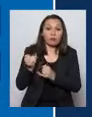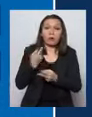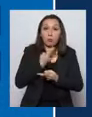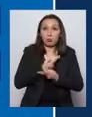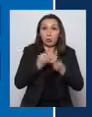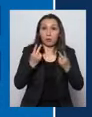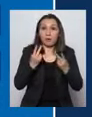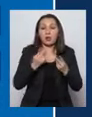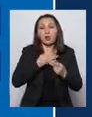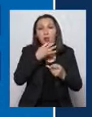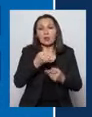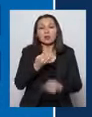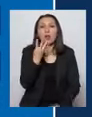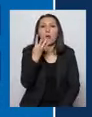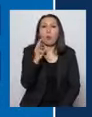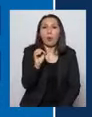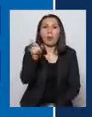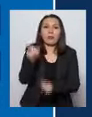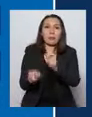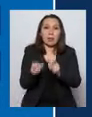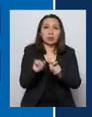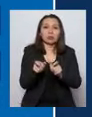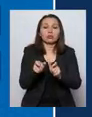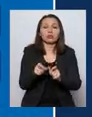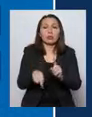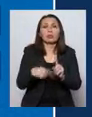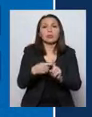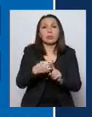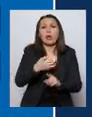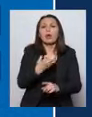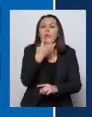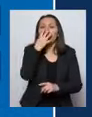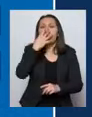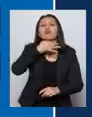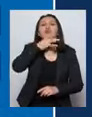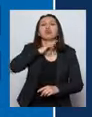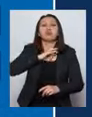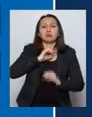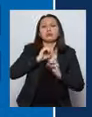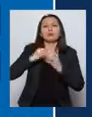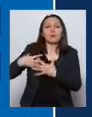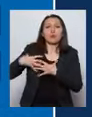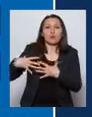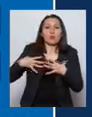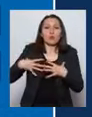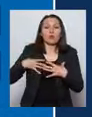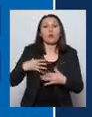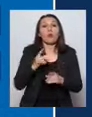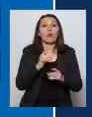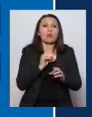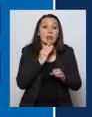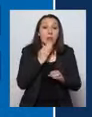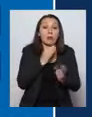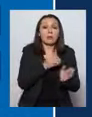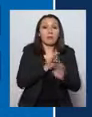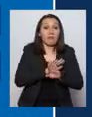público 40 pacientes fueron incubados mientras alrededor de 20 fueron explorados vale decir